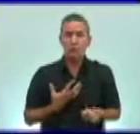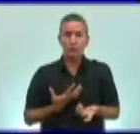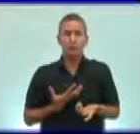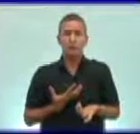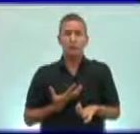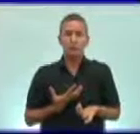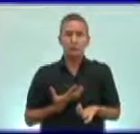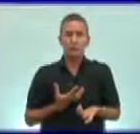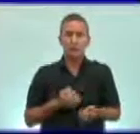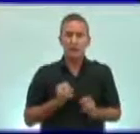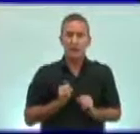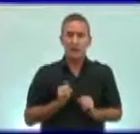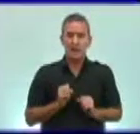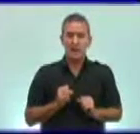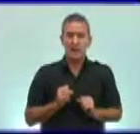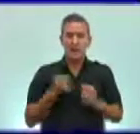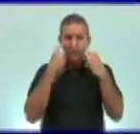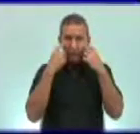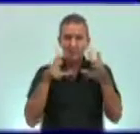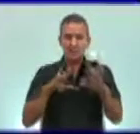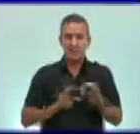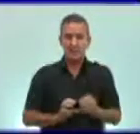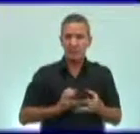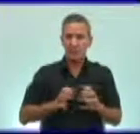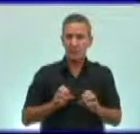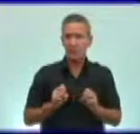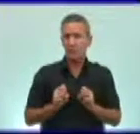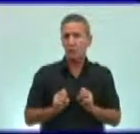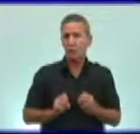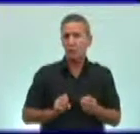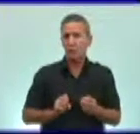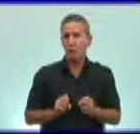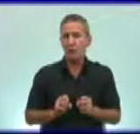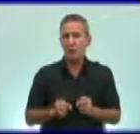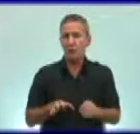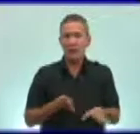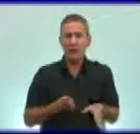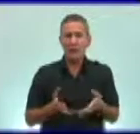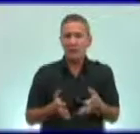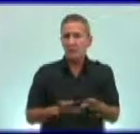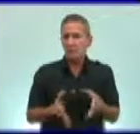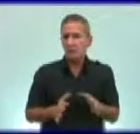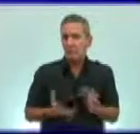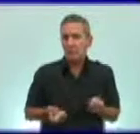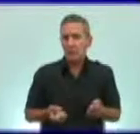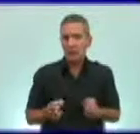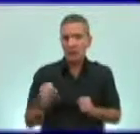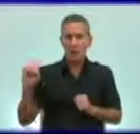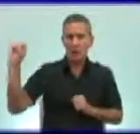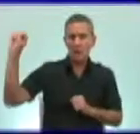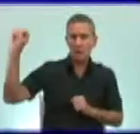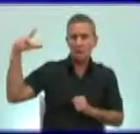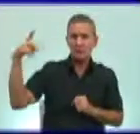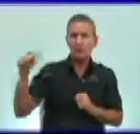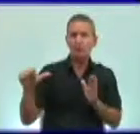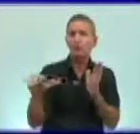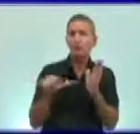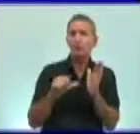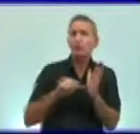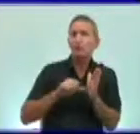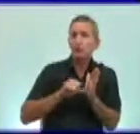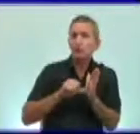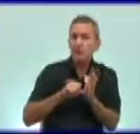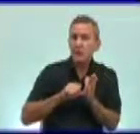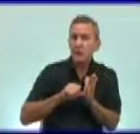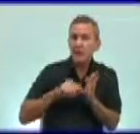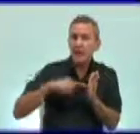un saber relativo. El conocimiento de que el Sol es el centro del universo y la Tierra gira en